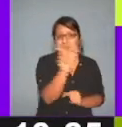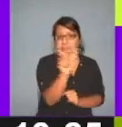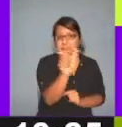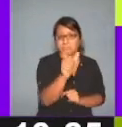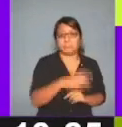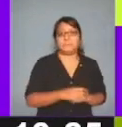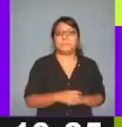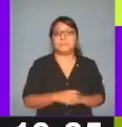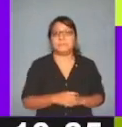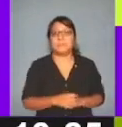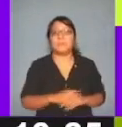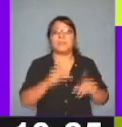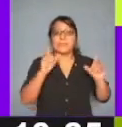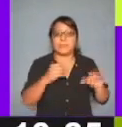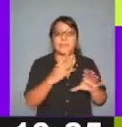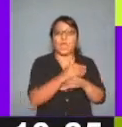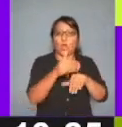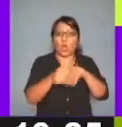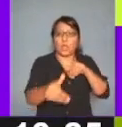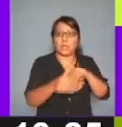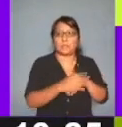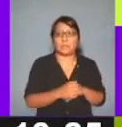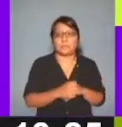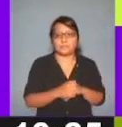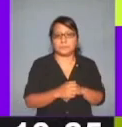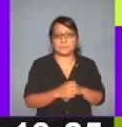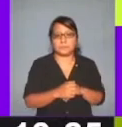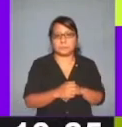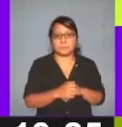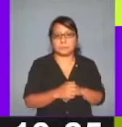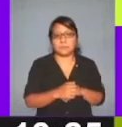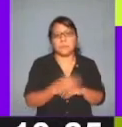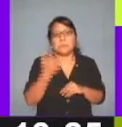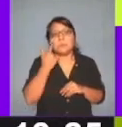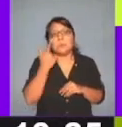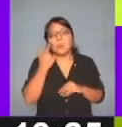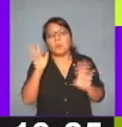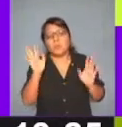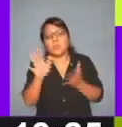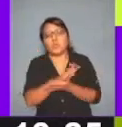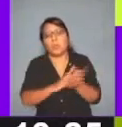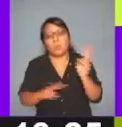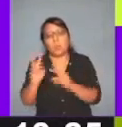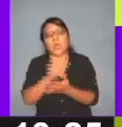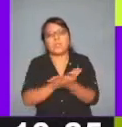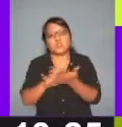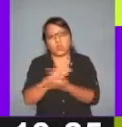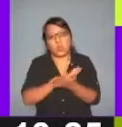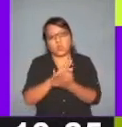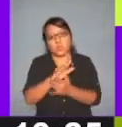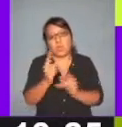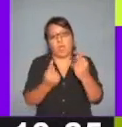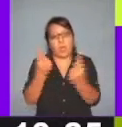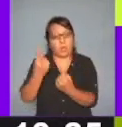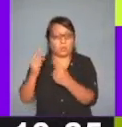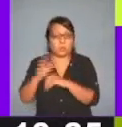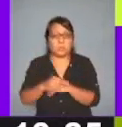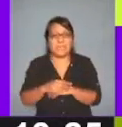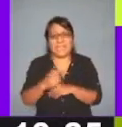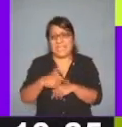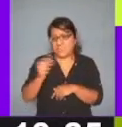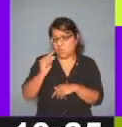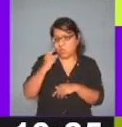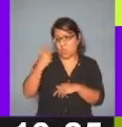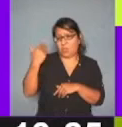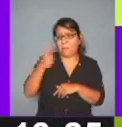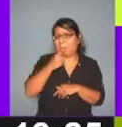a lo que es el transporte estamos evaluando como digo todas las alternativas Esto fue una medida que se tomó hace muy pocos días parece que